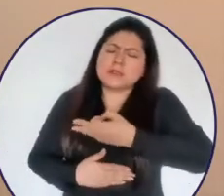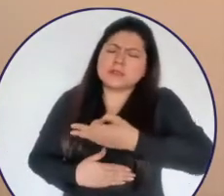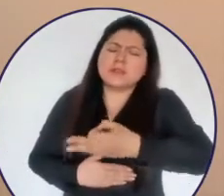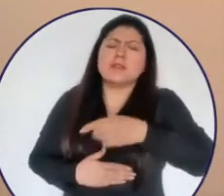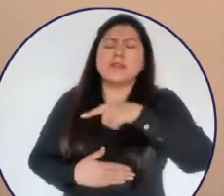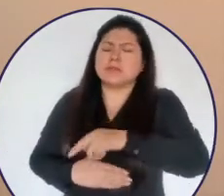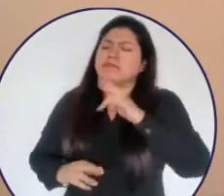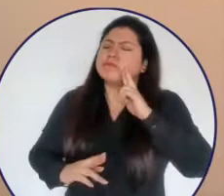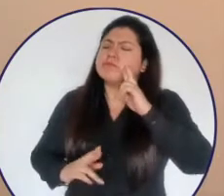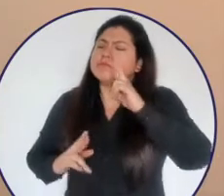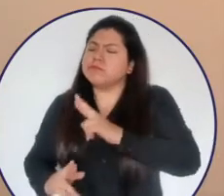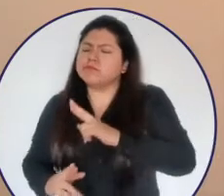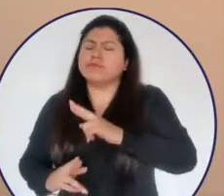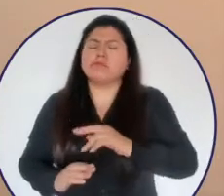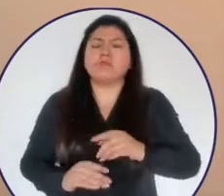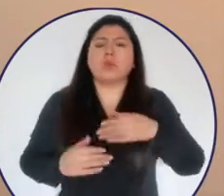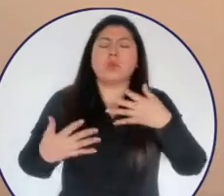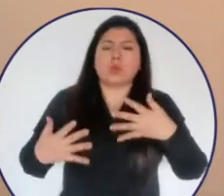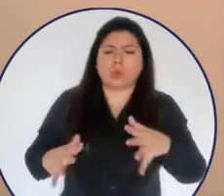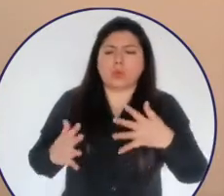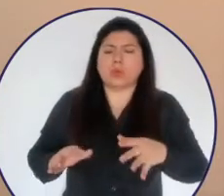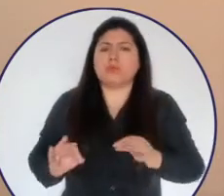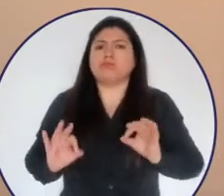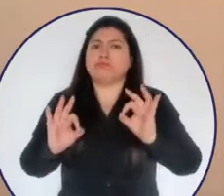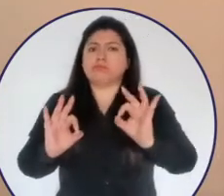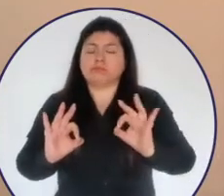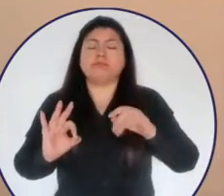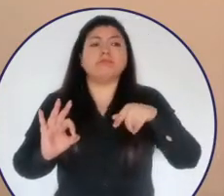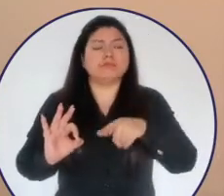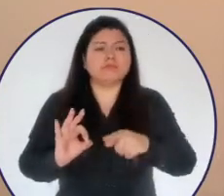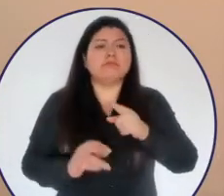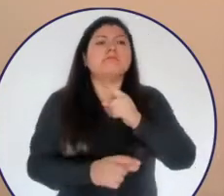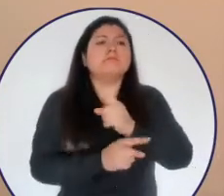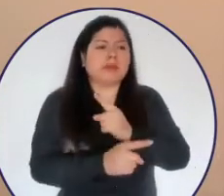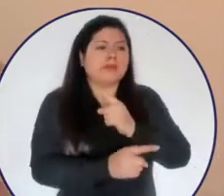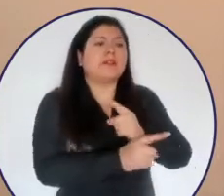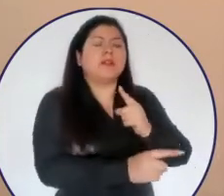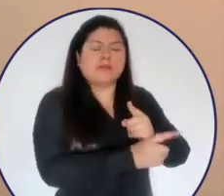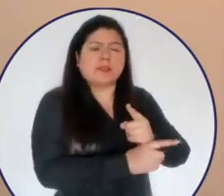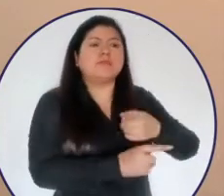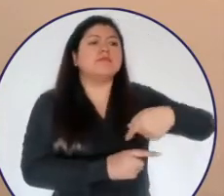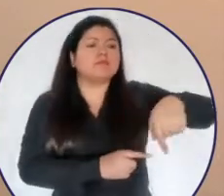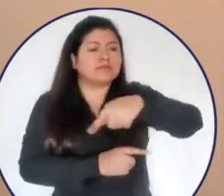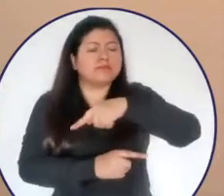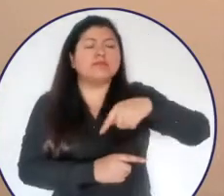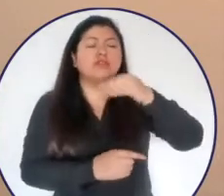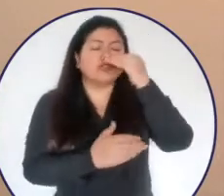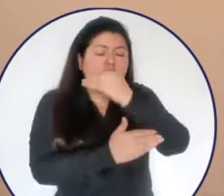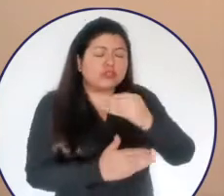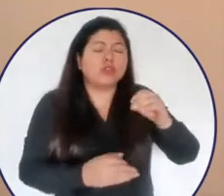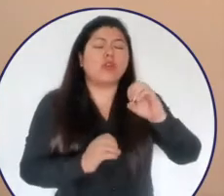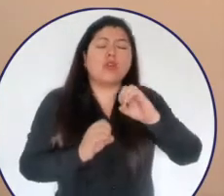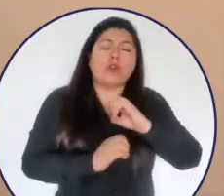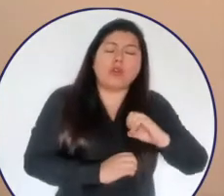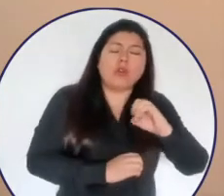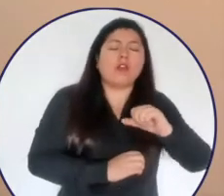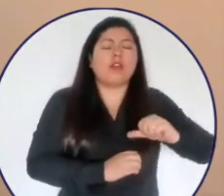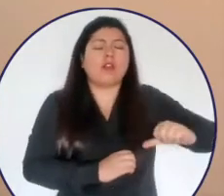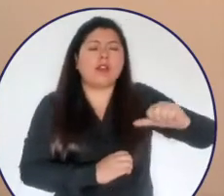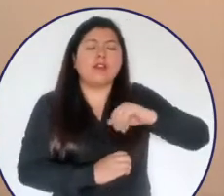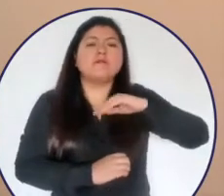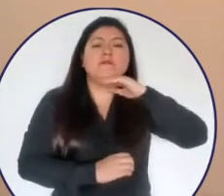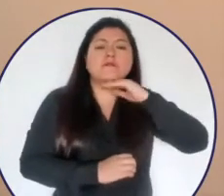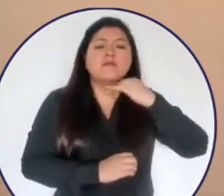a reconocer, a valorar y a responder de manera pertinente a los intereses de los niños, las